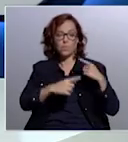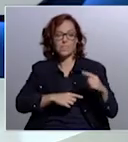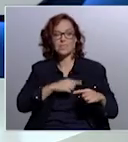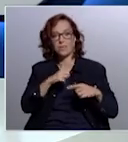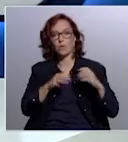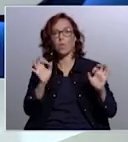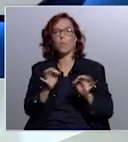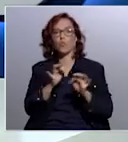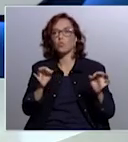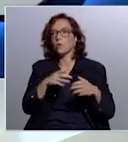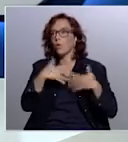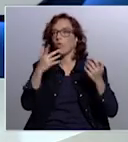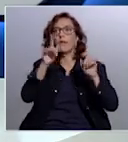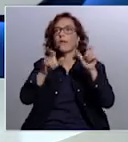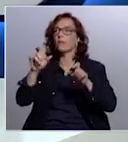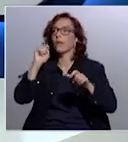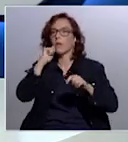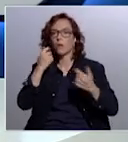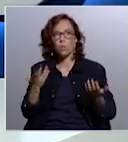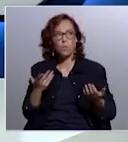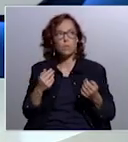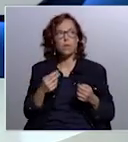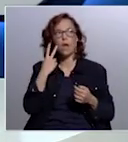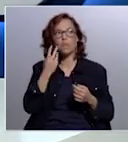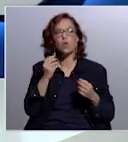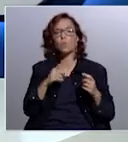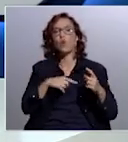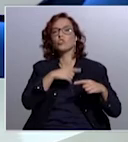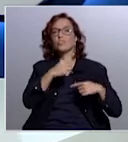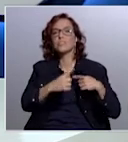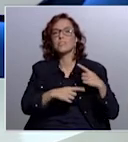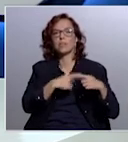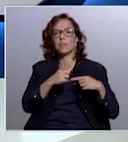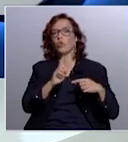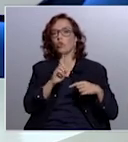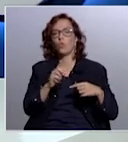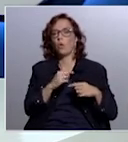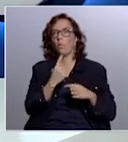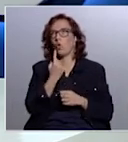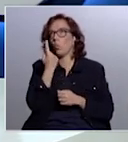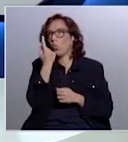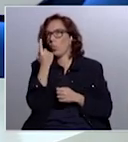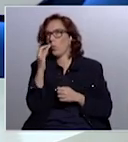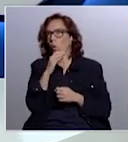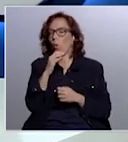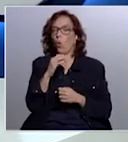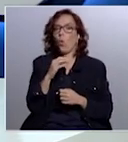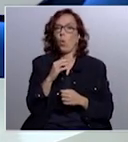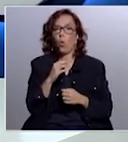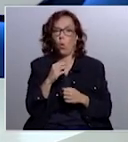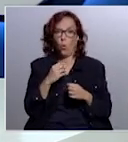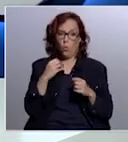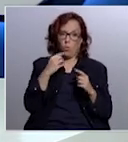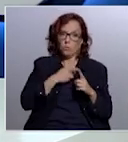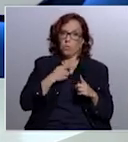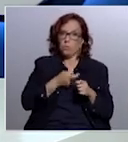entonces de alguna manera tiene que ver eso como lo presentas por ciclo no es por iniciativa de uno ni por la presión sino que tiene que